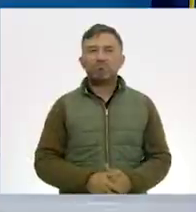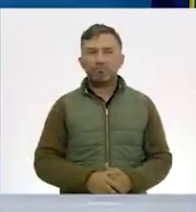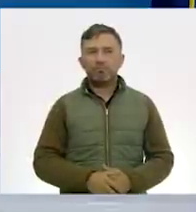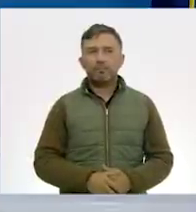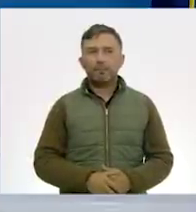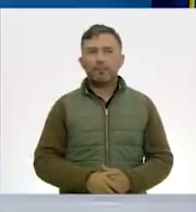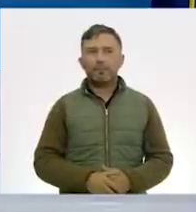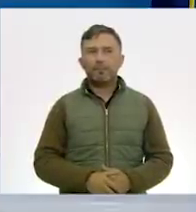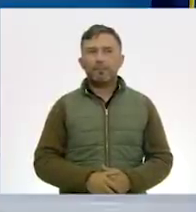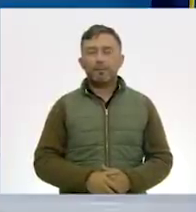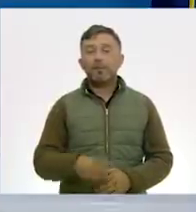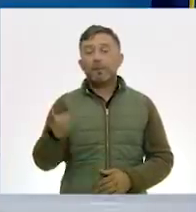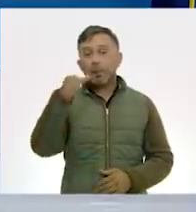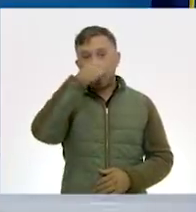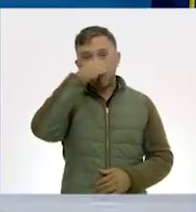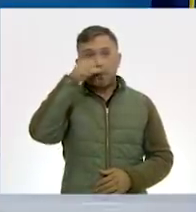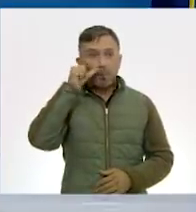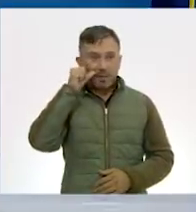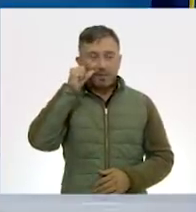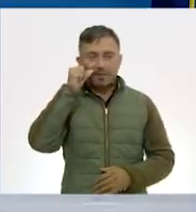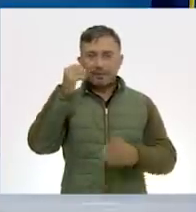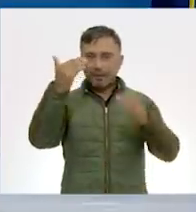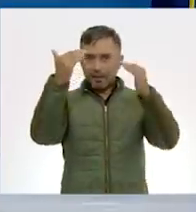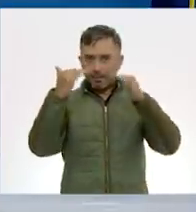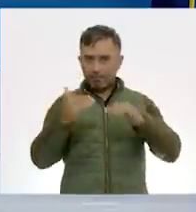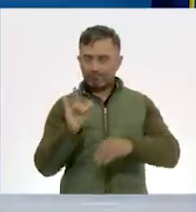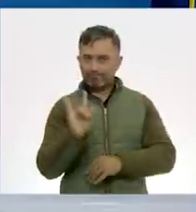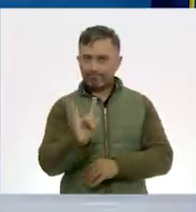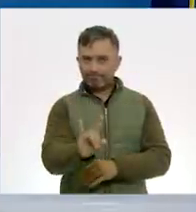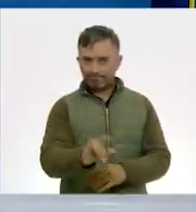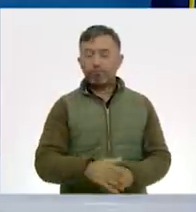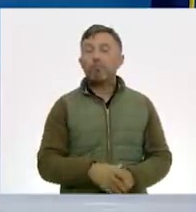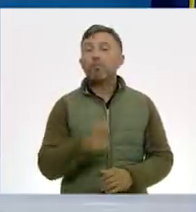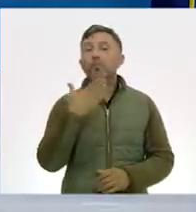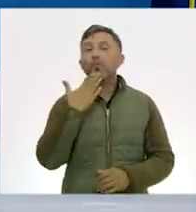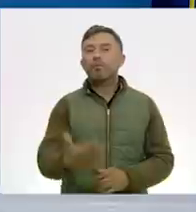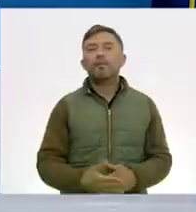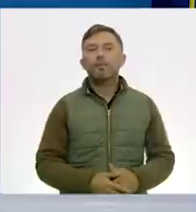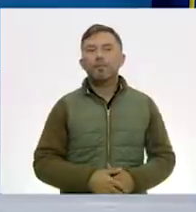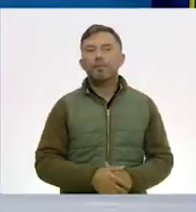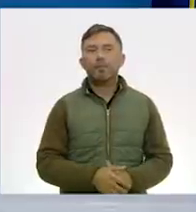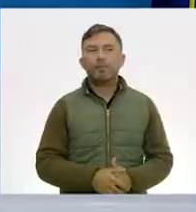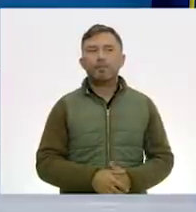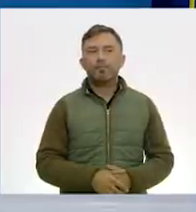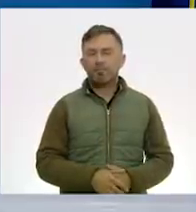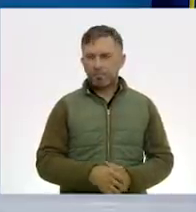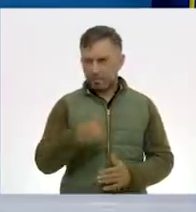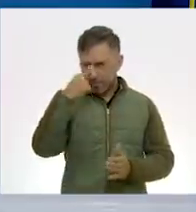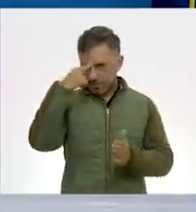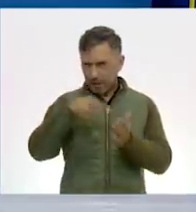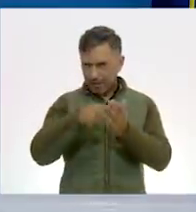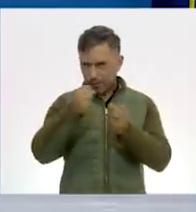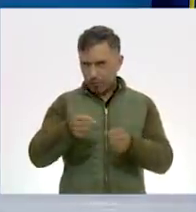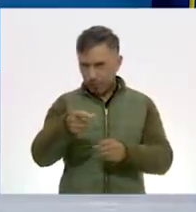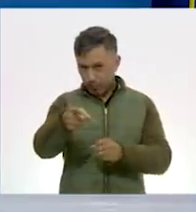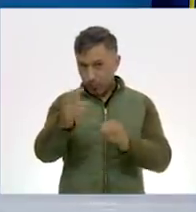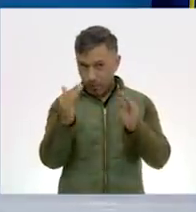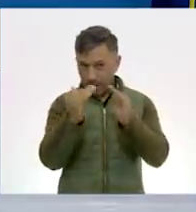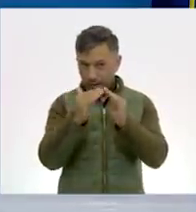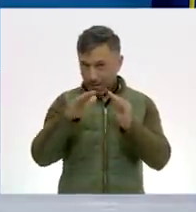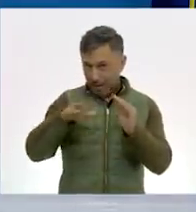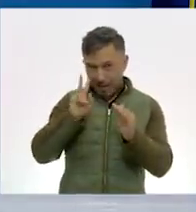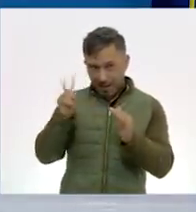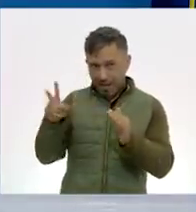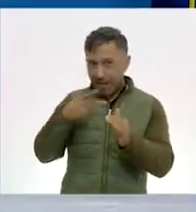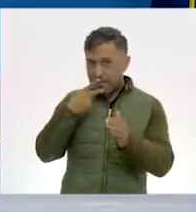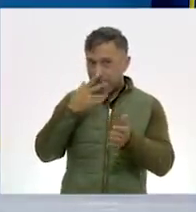de Benito Juárez. Muy bien. Seguramente en casa estás de acuerdo con esto que acaba de